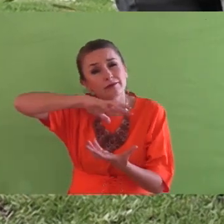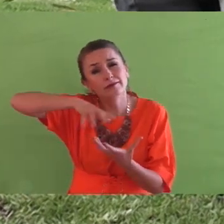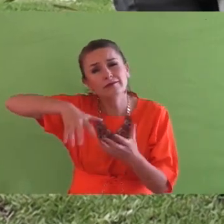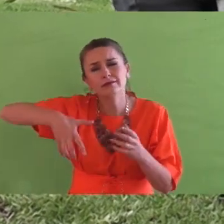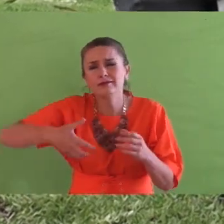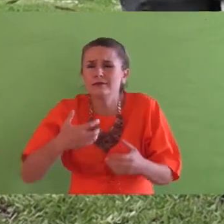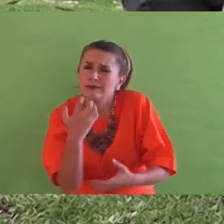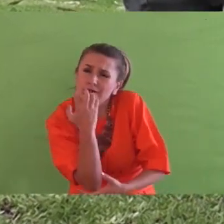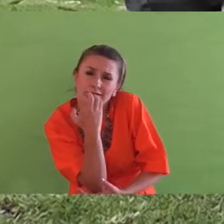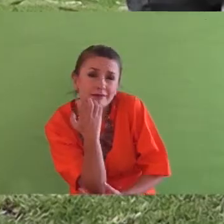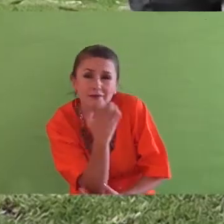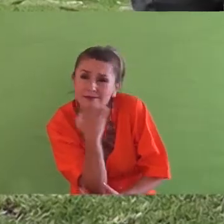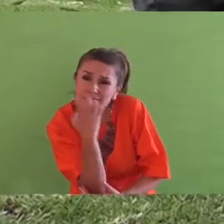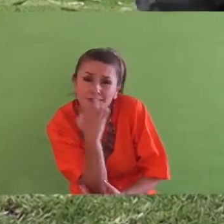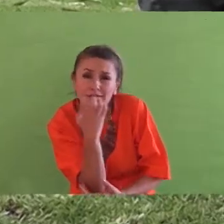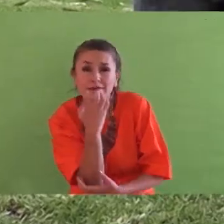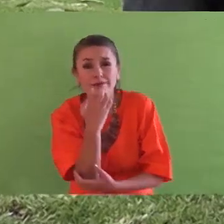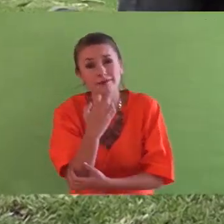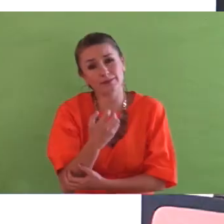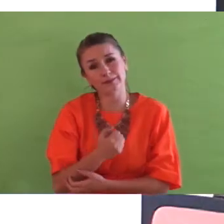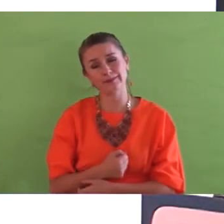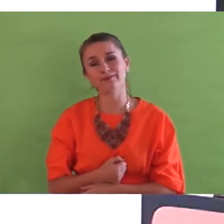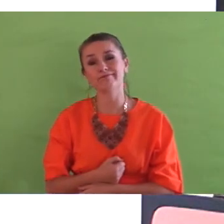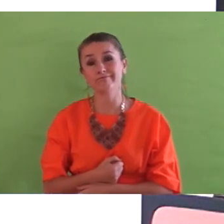tierra se está calentando,